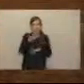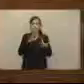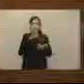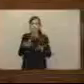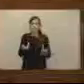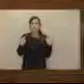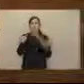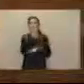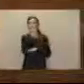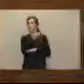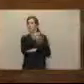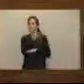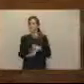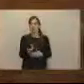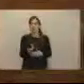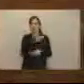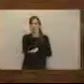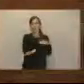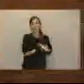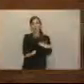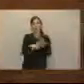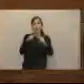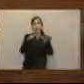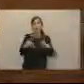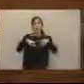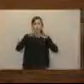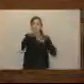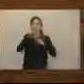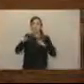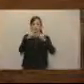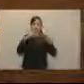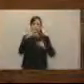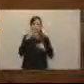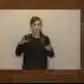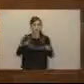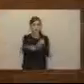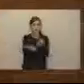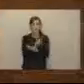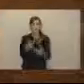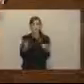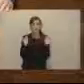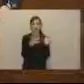que el Gobierno de Asturias, como representante de todos los asturianos, tiene con nuestros mayores.